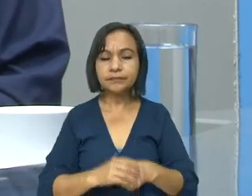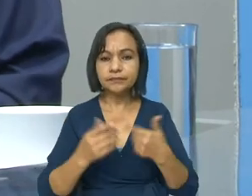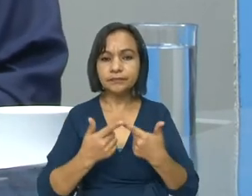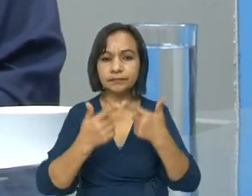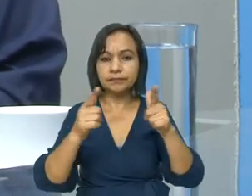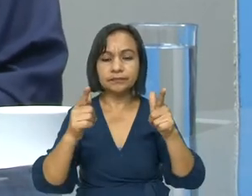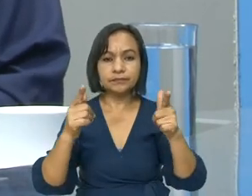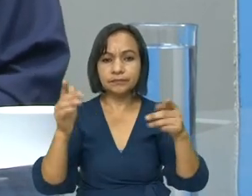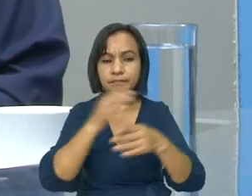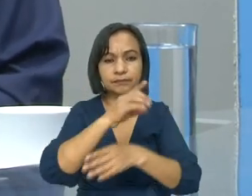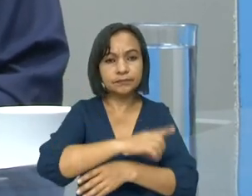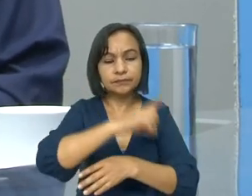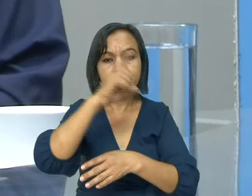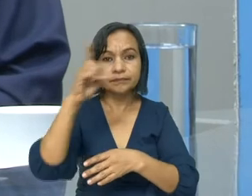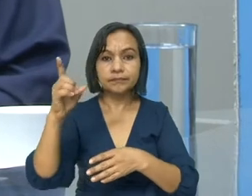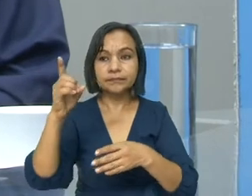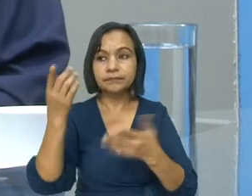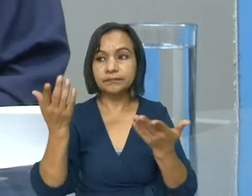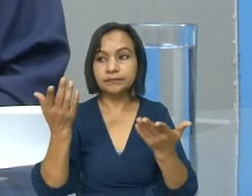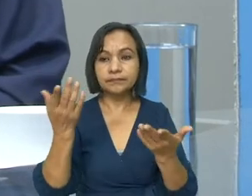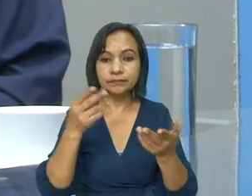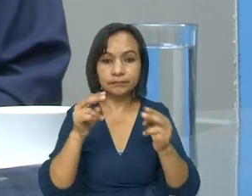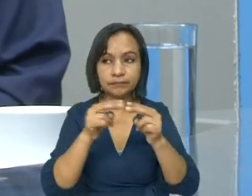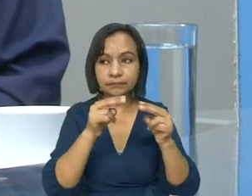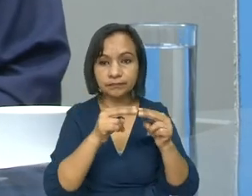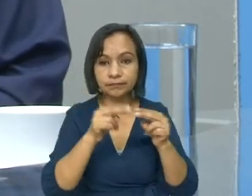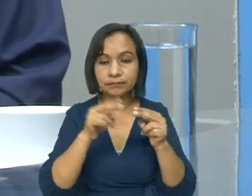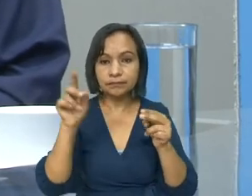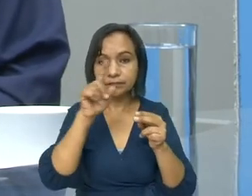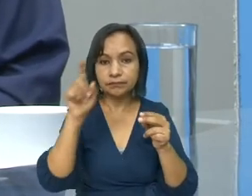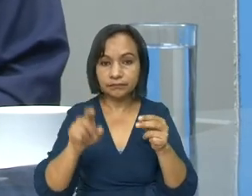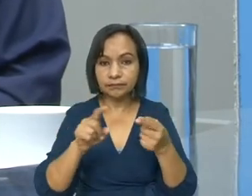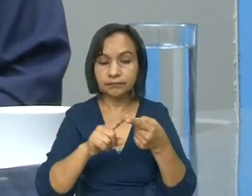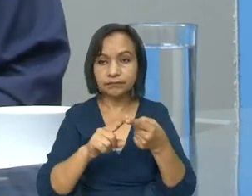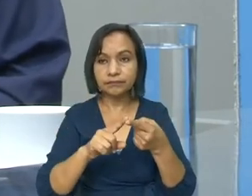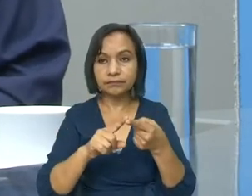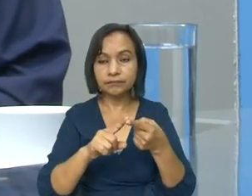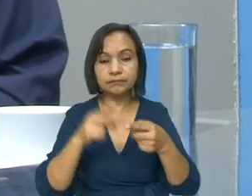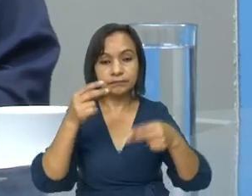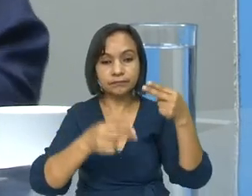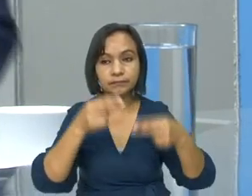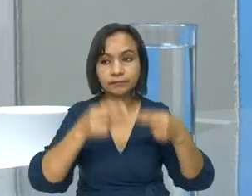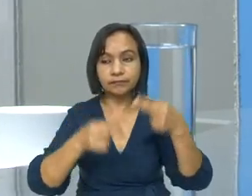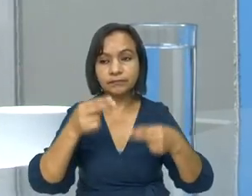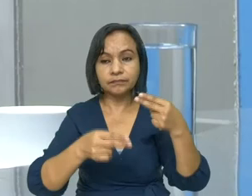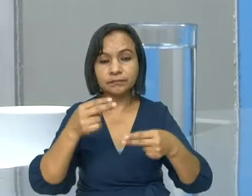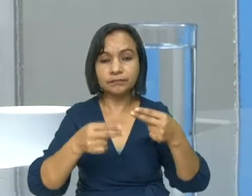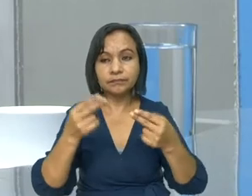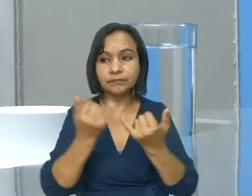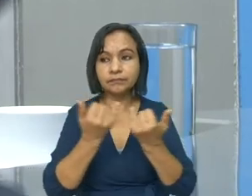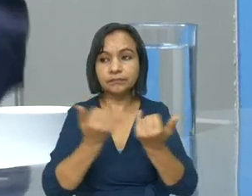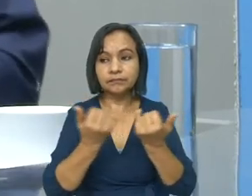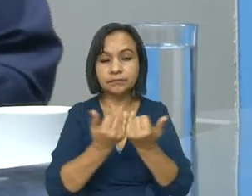en cualquier día. Y te contactás por medio de la página y se te da el servicio. Bueno, te damos el